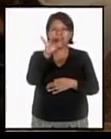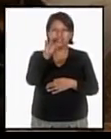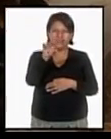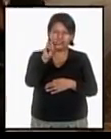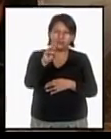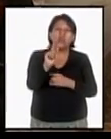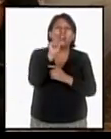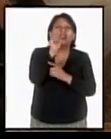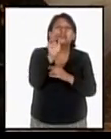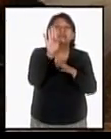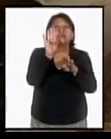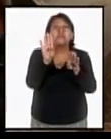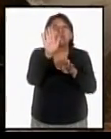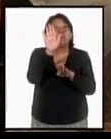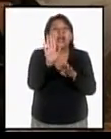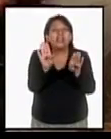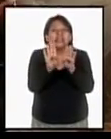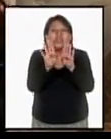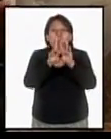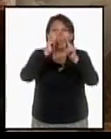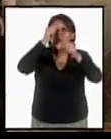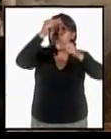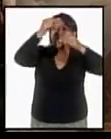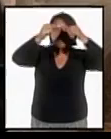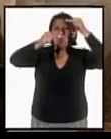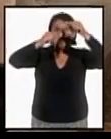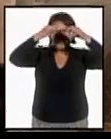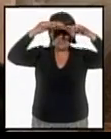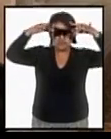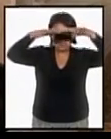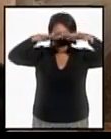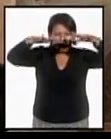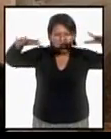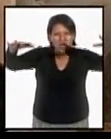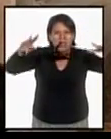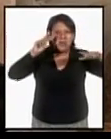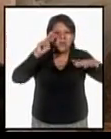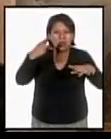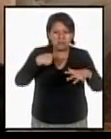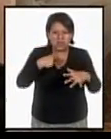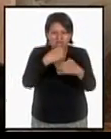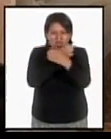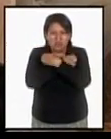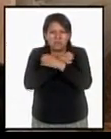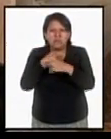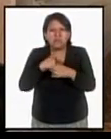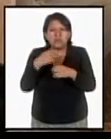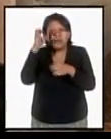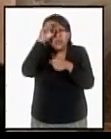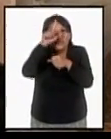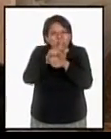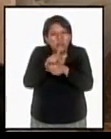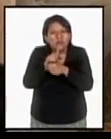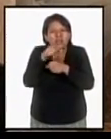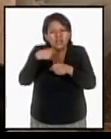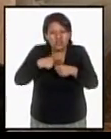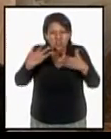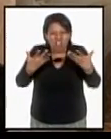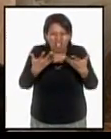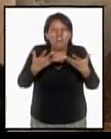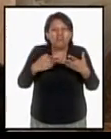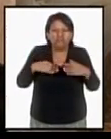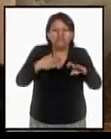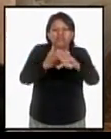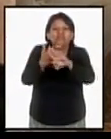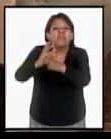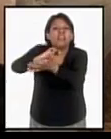que permea nuestra educación y nuestra cultura y que se representa efectivamente en actitudes y en acciones